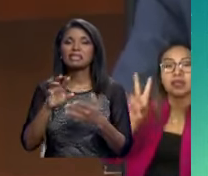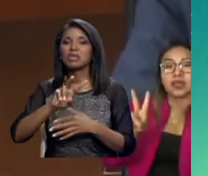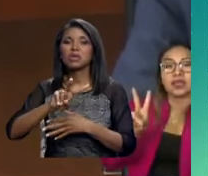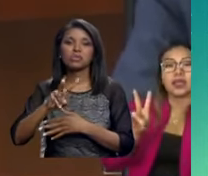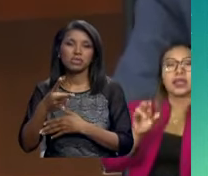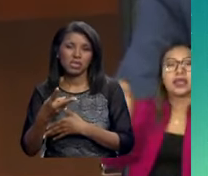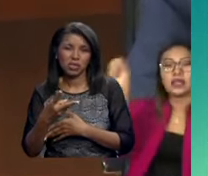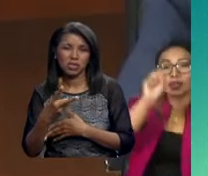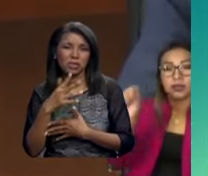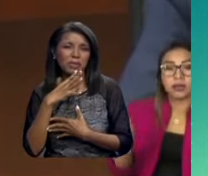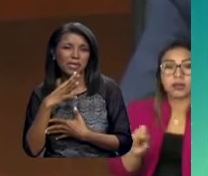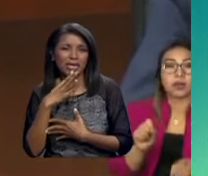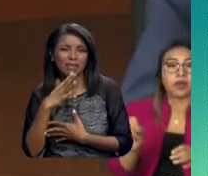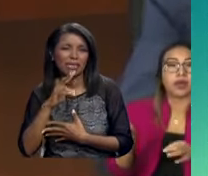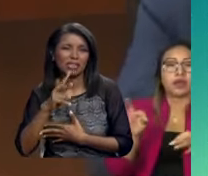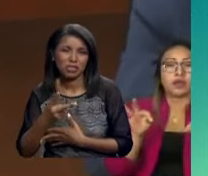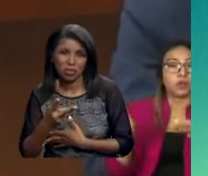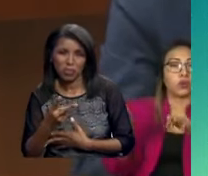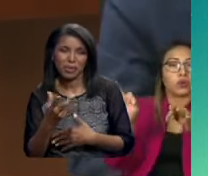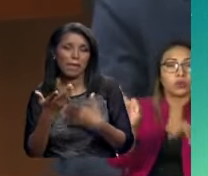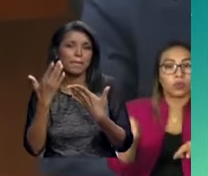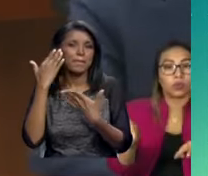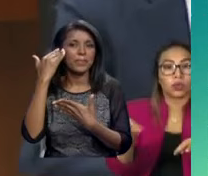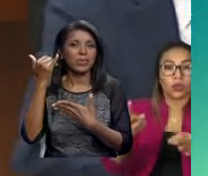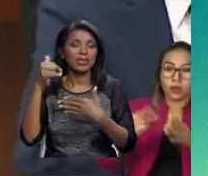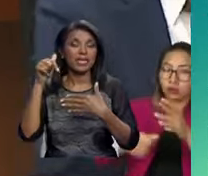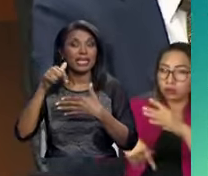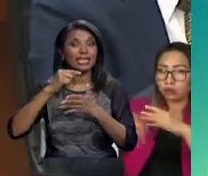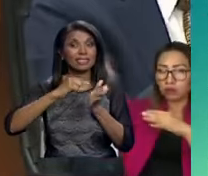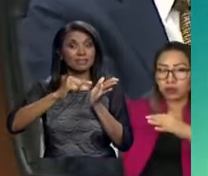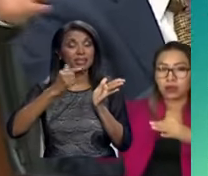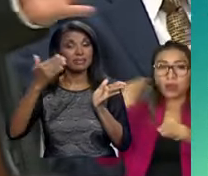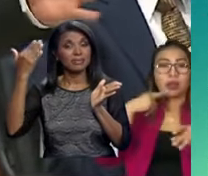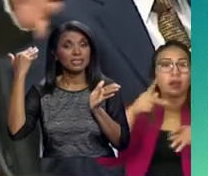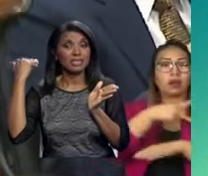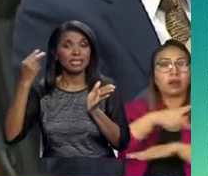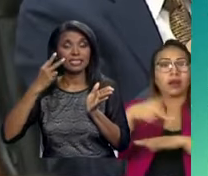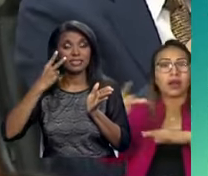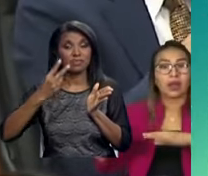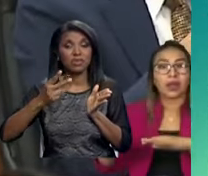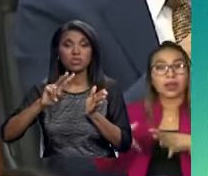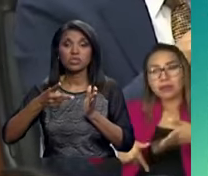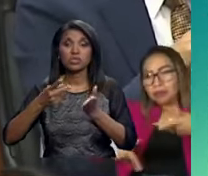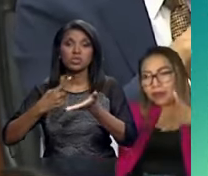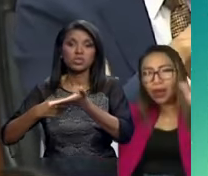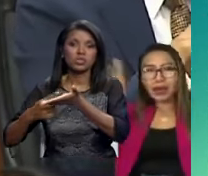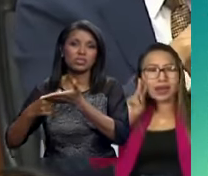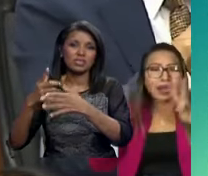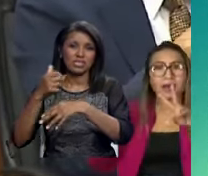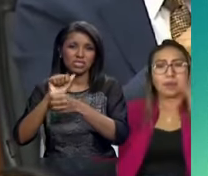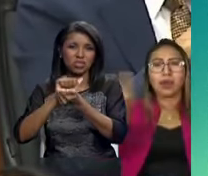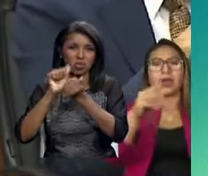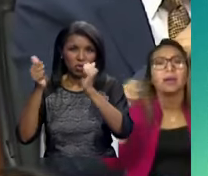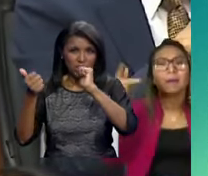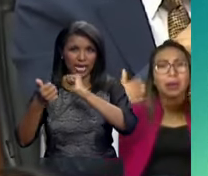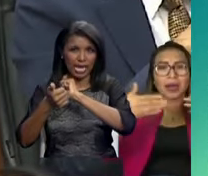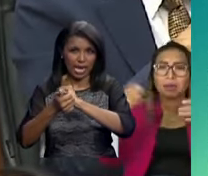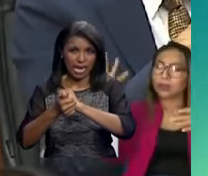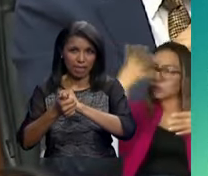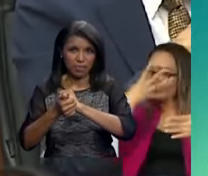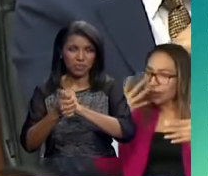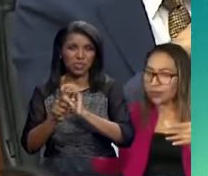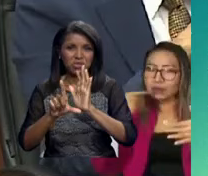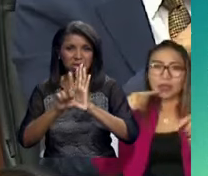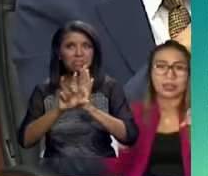injustificable. ¿Y por qué lo digo? Porque en esta misma asamblea, en la semana pasada, se vio como en un segundo debate se modificó el título de un proyecto de